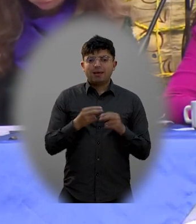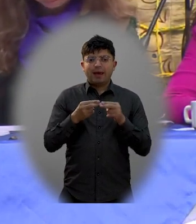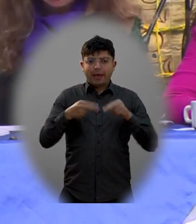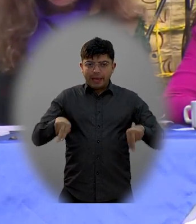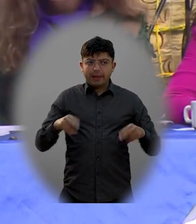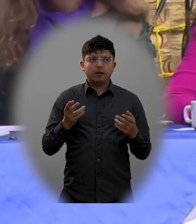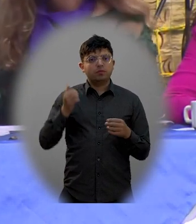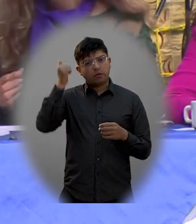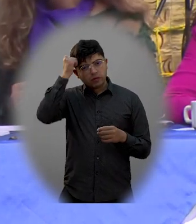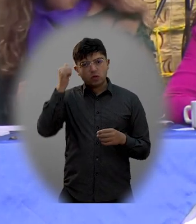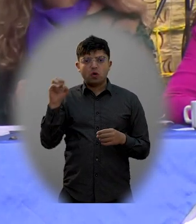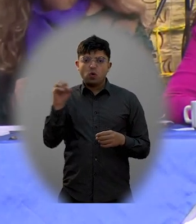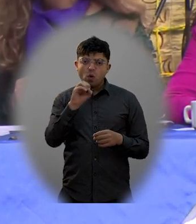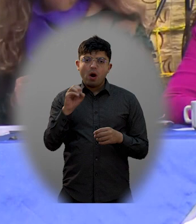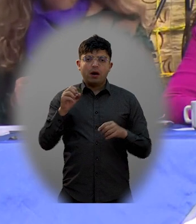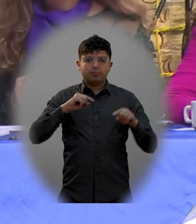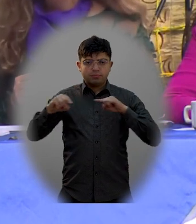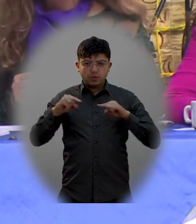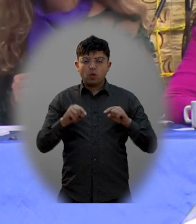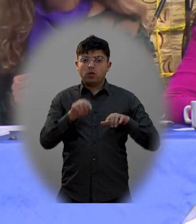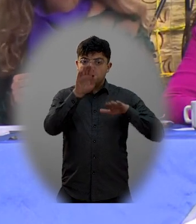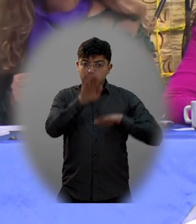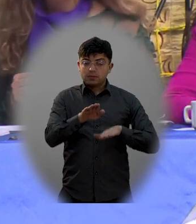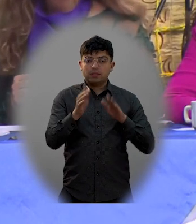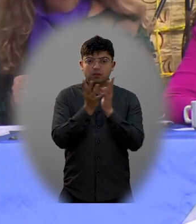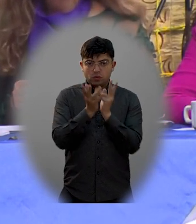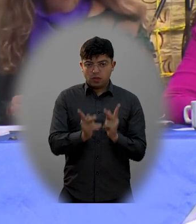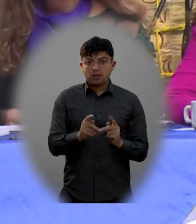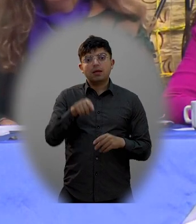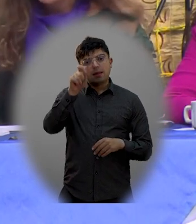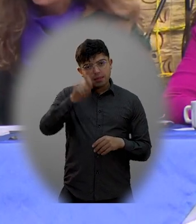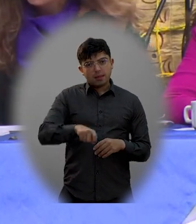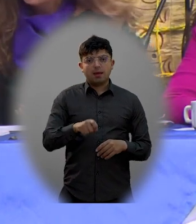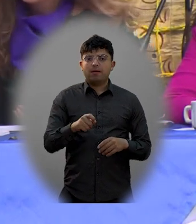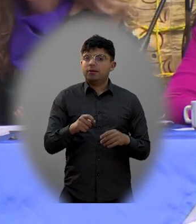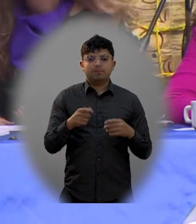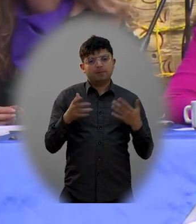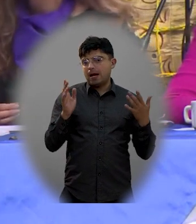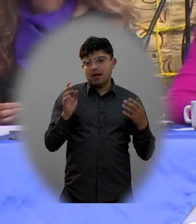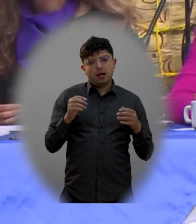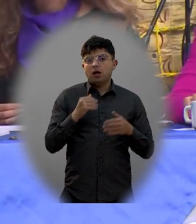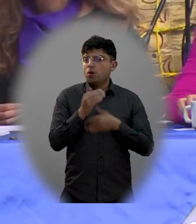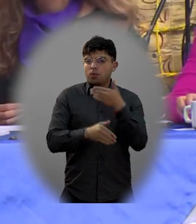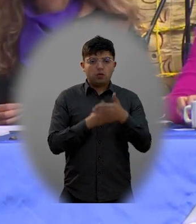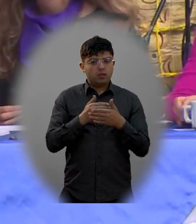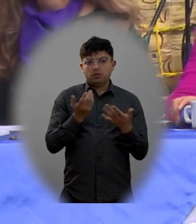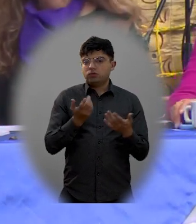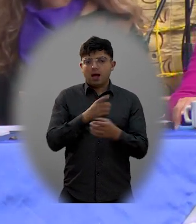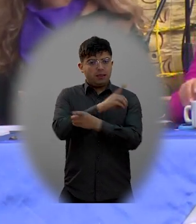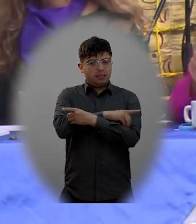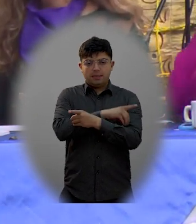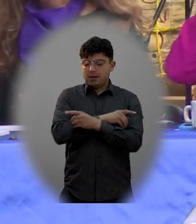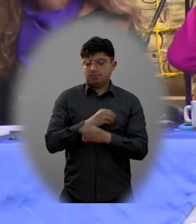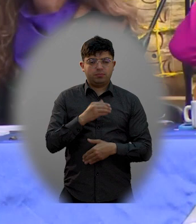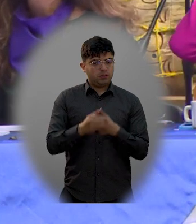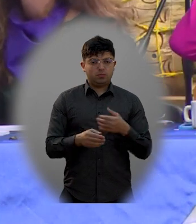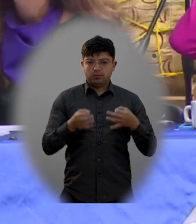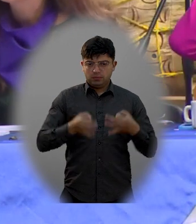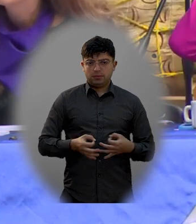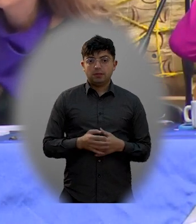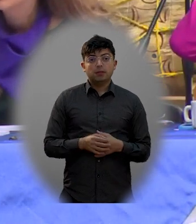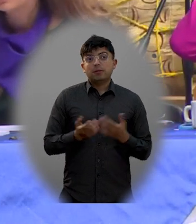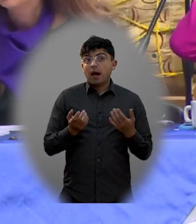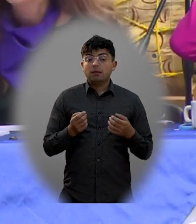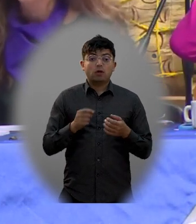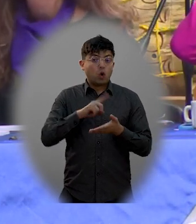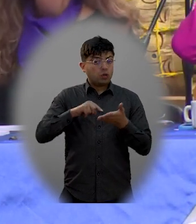profesor, administrativo o representantes estudiantiles debe ser una causal para abrirle un proceso disciplinar, o sea, sea a